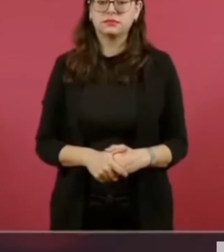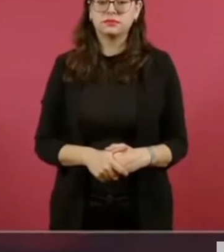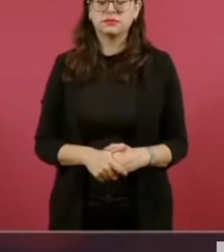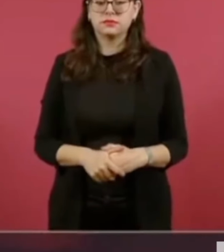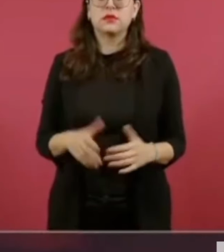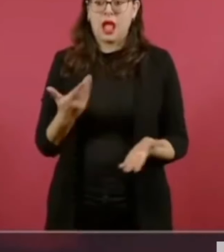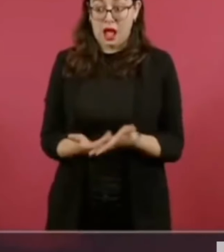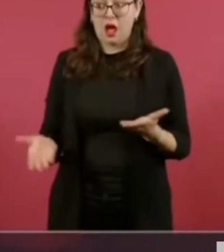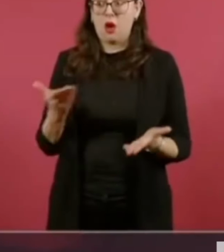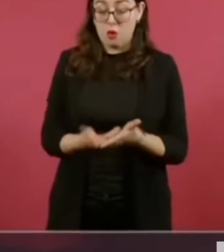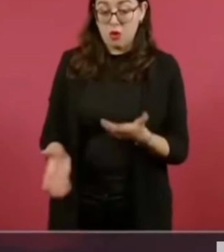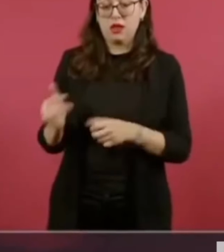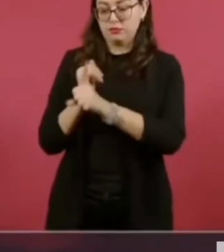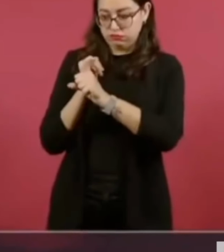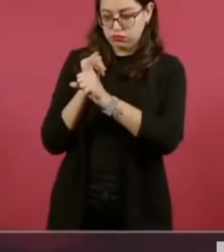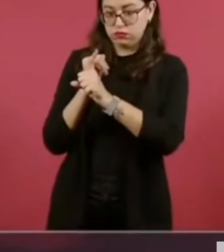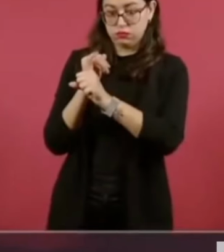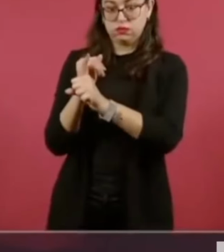Es hasta ahora.